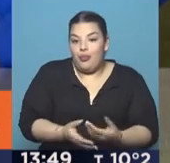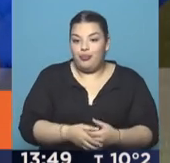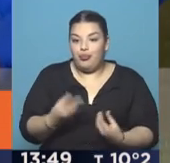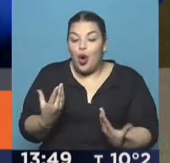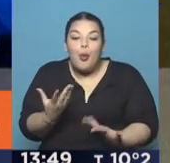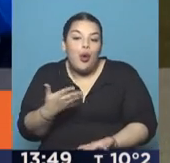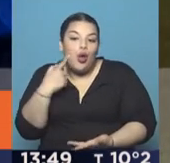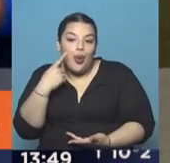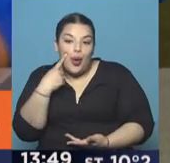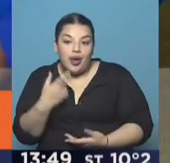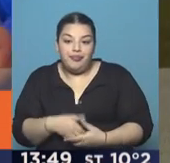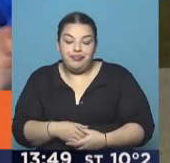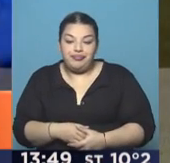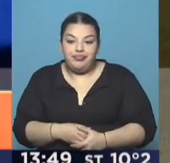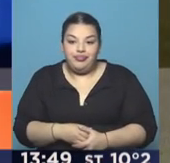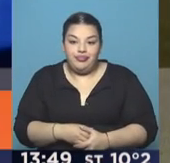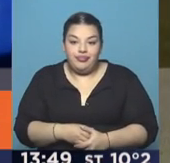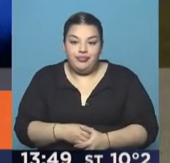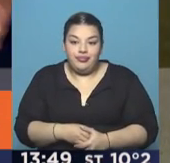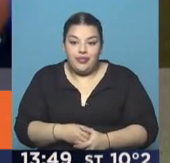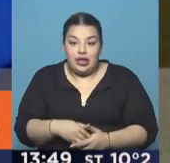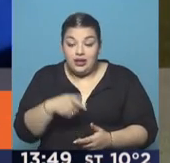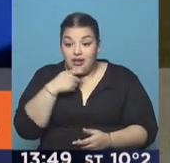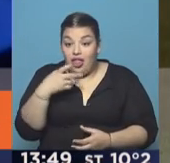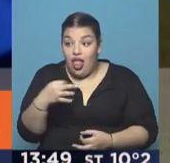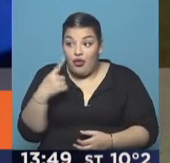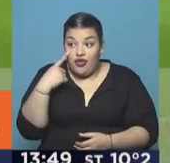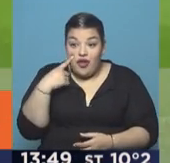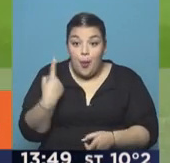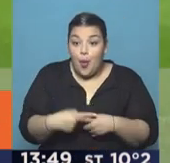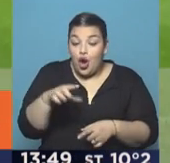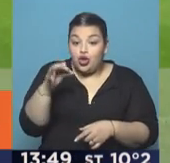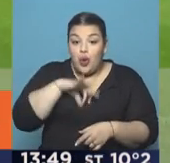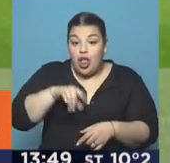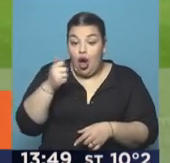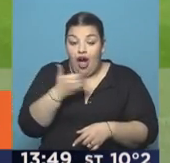y si alquiler me sale la plata, y si tuviera que vivir el sueldo de AFA, no llegaría.